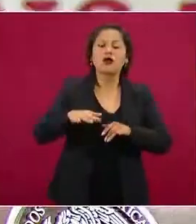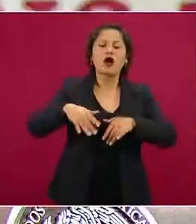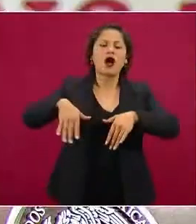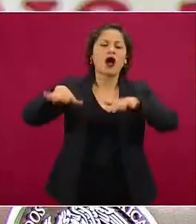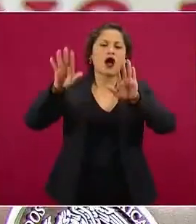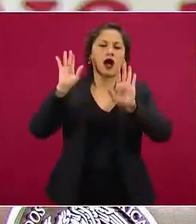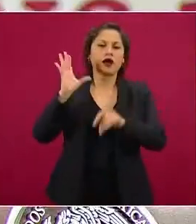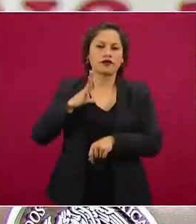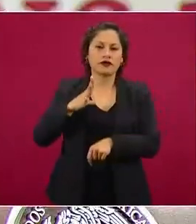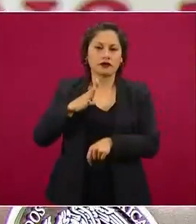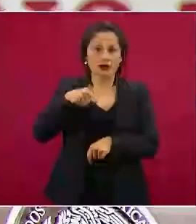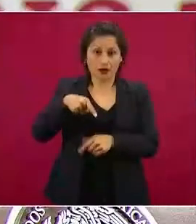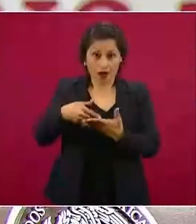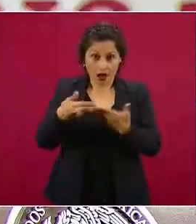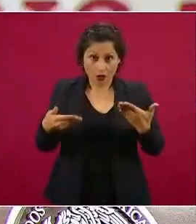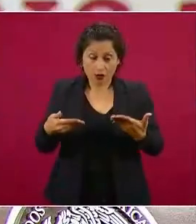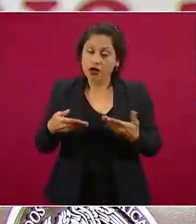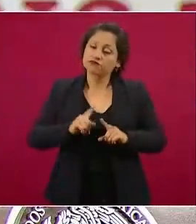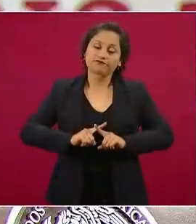aplica.